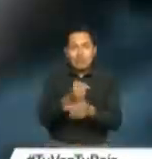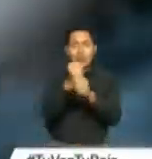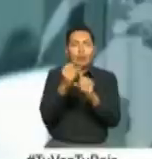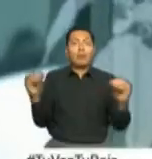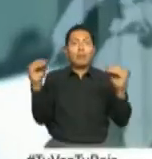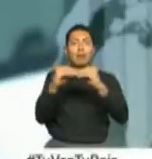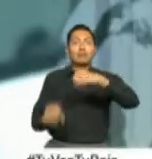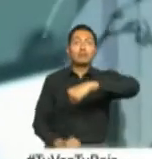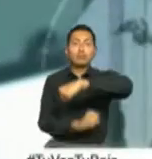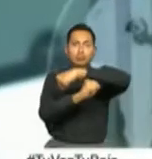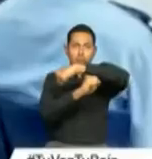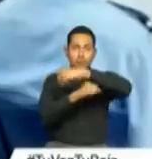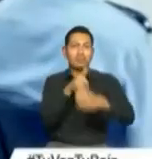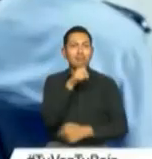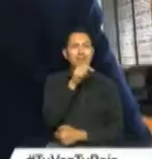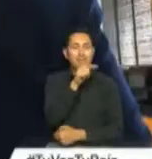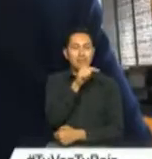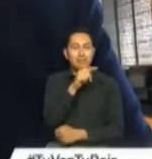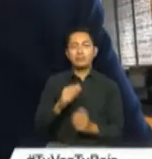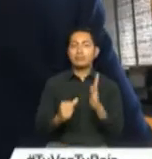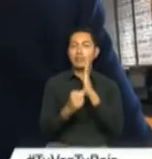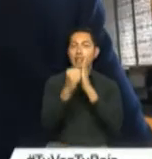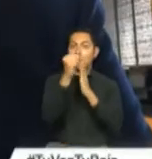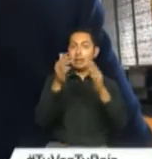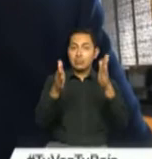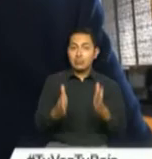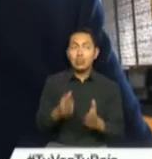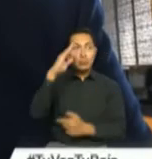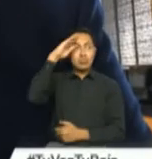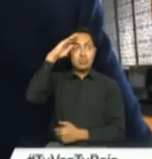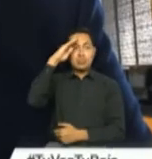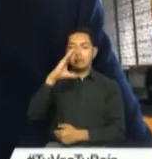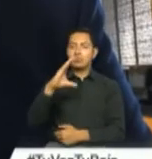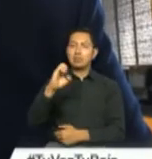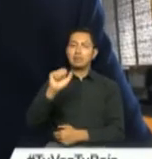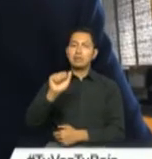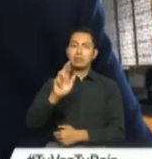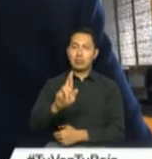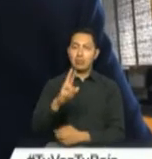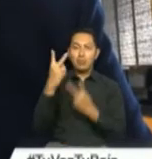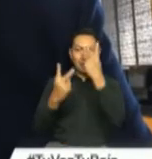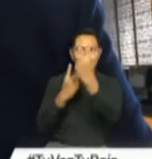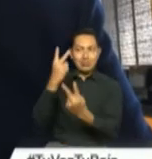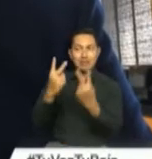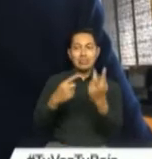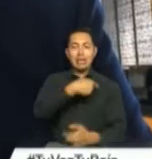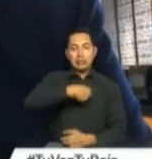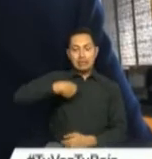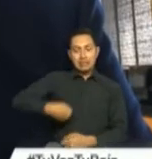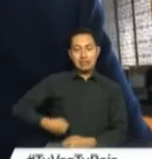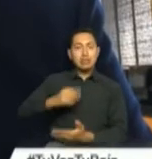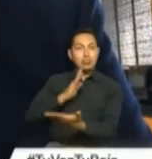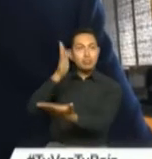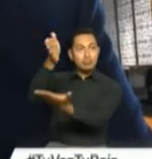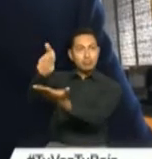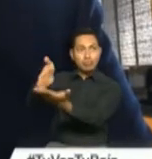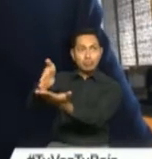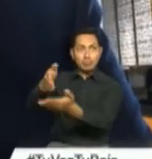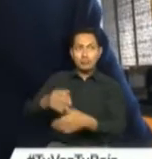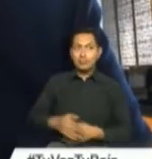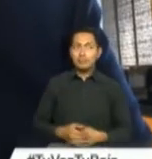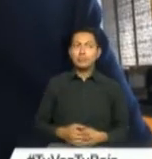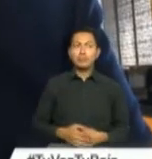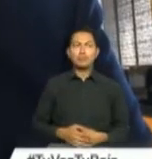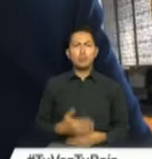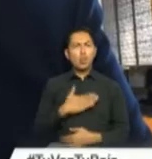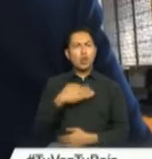país. Así lo informó el ministro del Interior, César Navas, durante su visita al gigante asiático. Yo creo que es importante porque